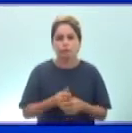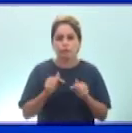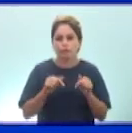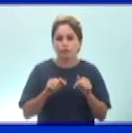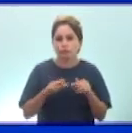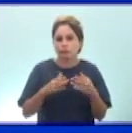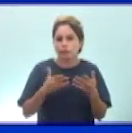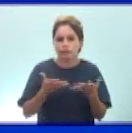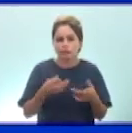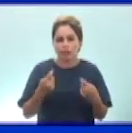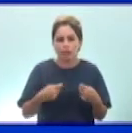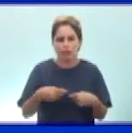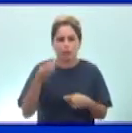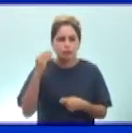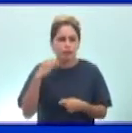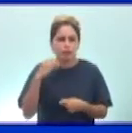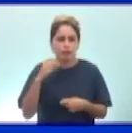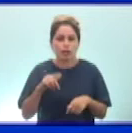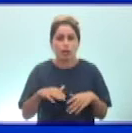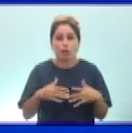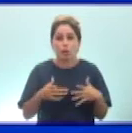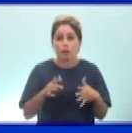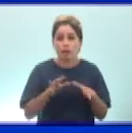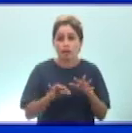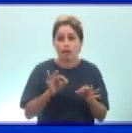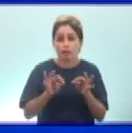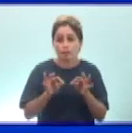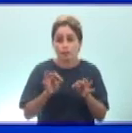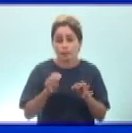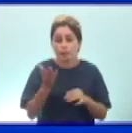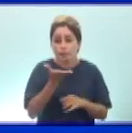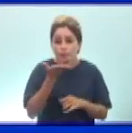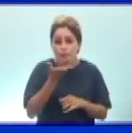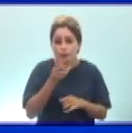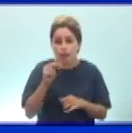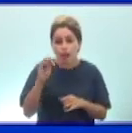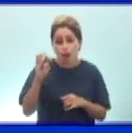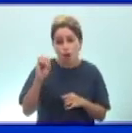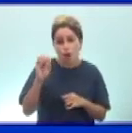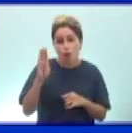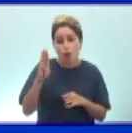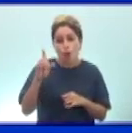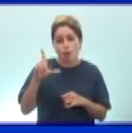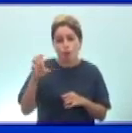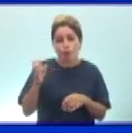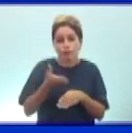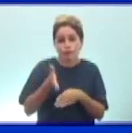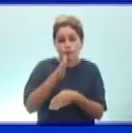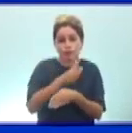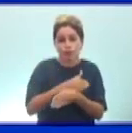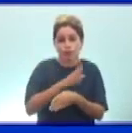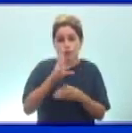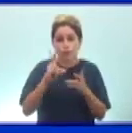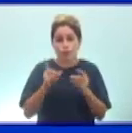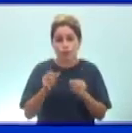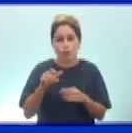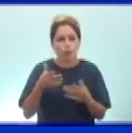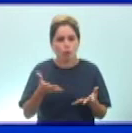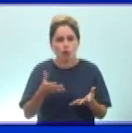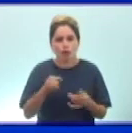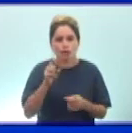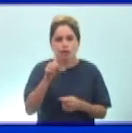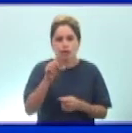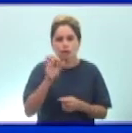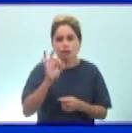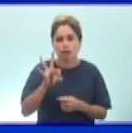cuenta cuál es el elemento de gas noble que antecede el número atómico al átomo de carbono, que sería 18. Estaríamos